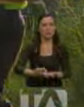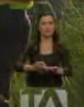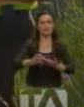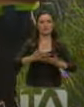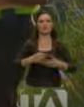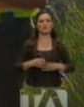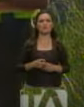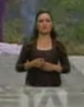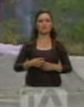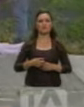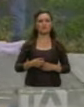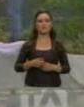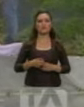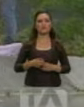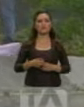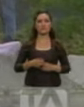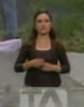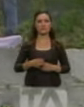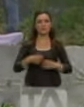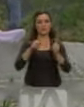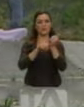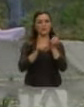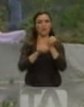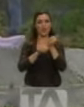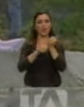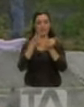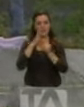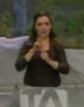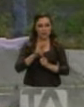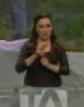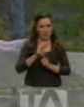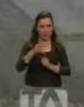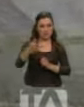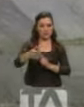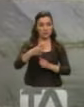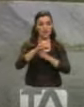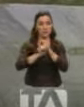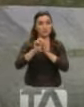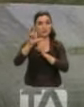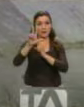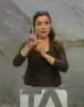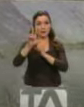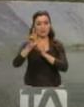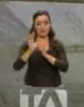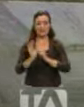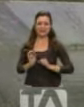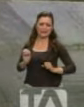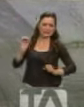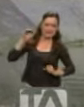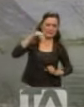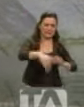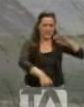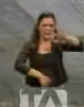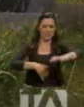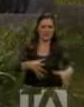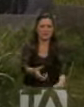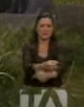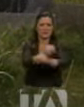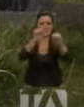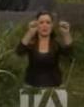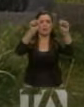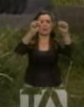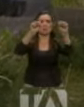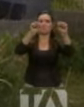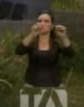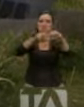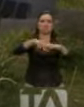versiones que tiene la policía. Su hermana, al ver que el pequeño de 3 años no salía, se lanza y tampoco salió. El